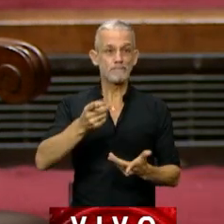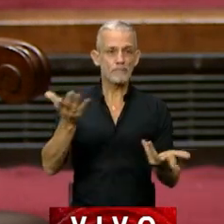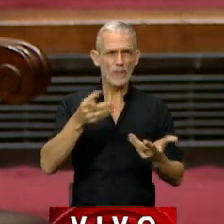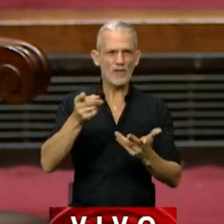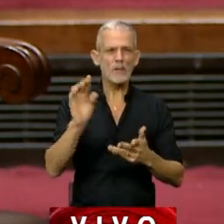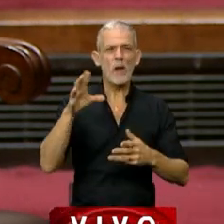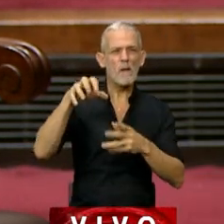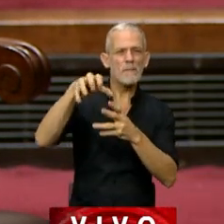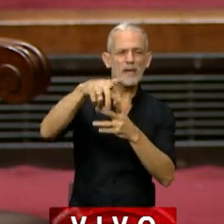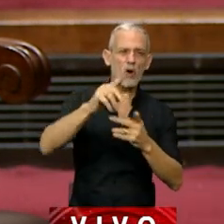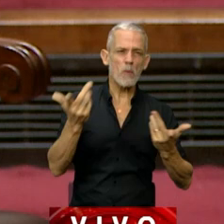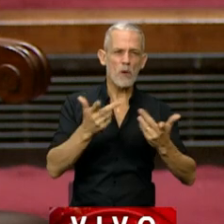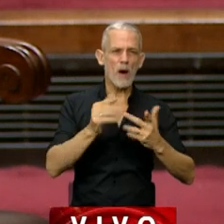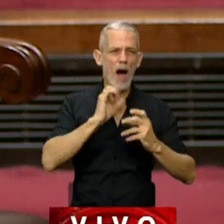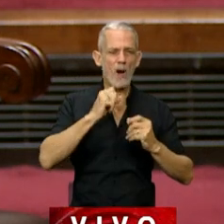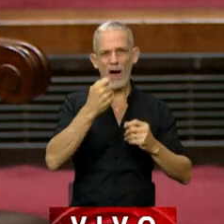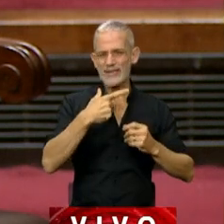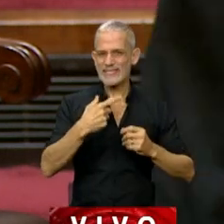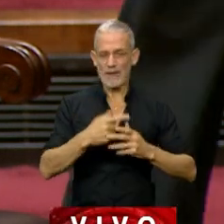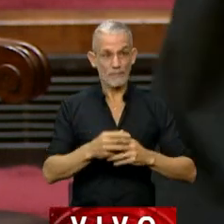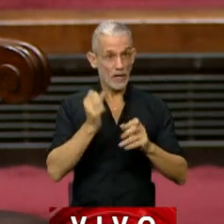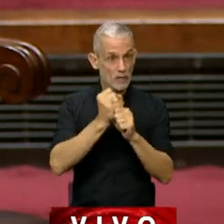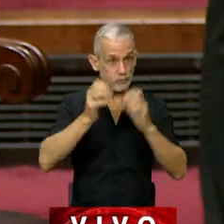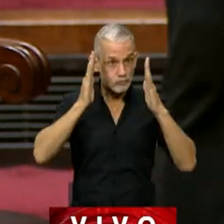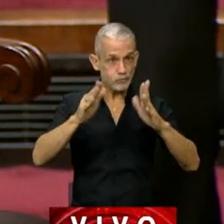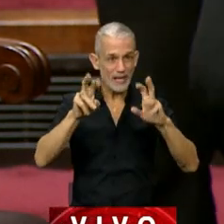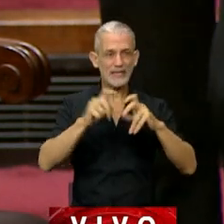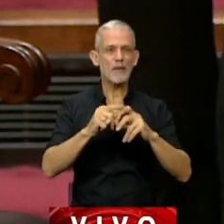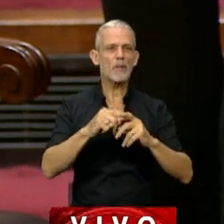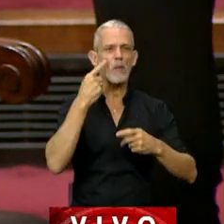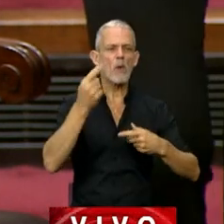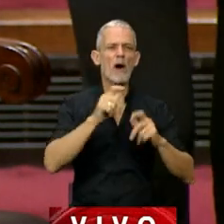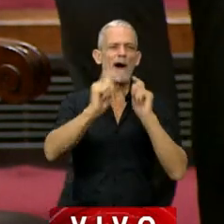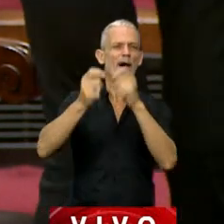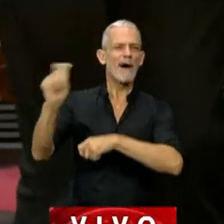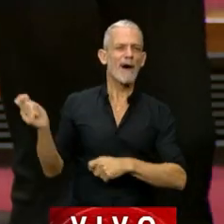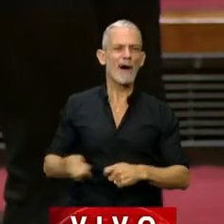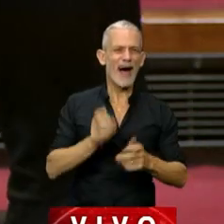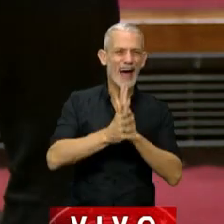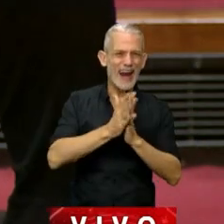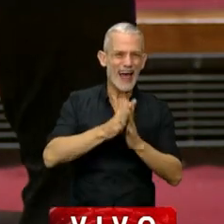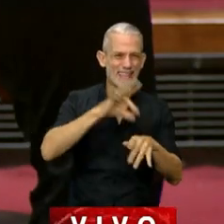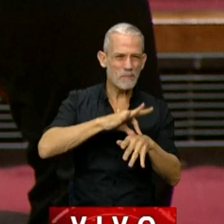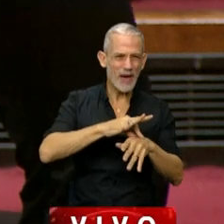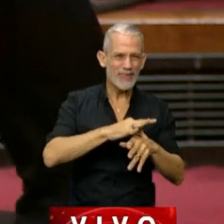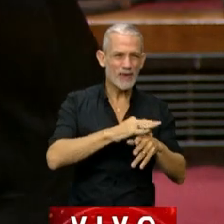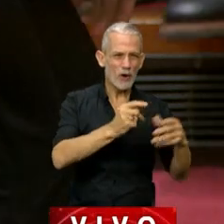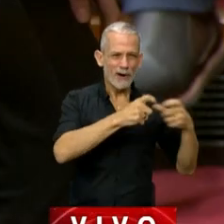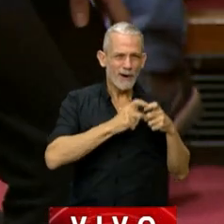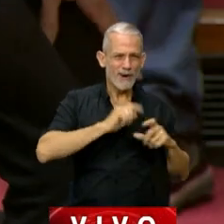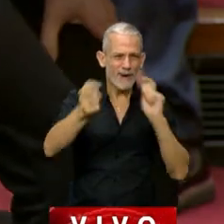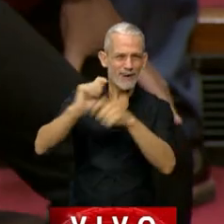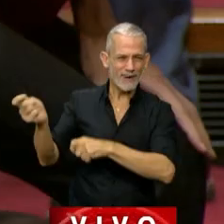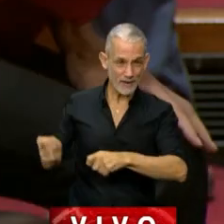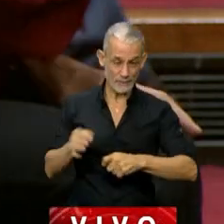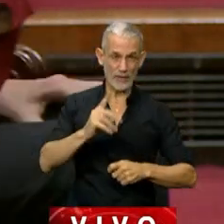resistencia antimicrobiana. Trabajar sobre el tema de las muestras gratis. Ustedes saben que muchas veces se